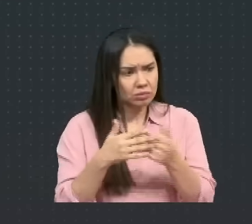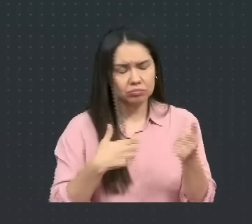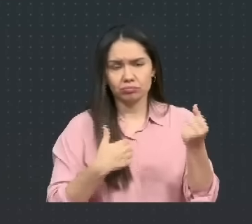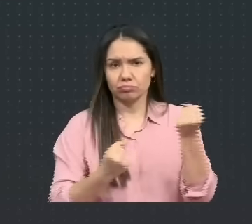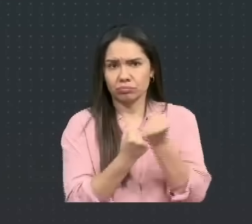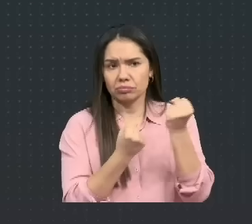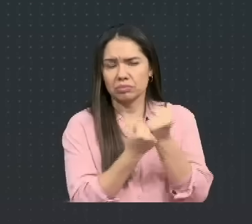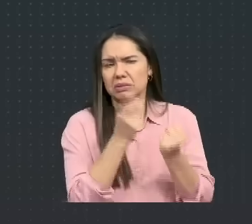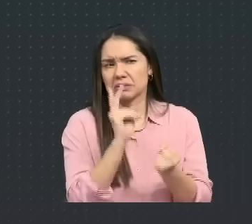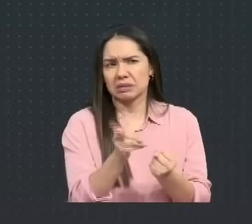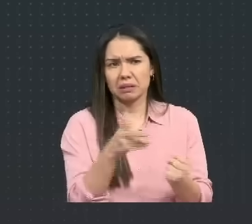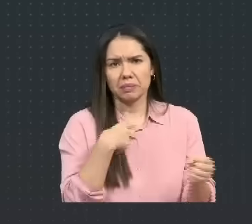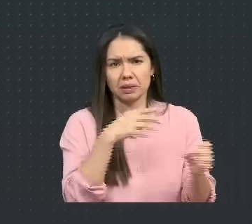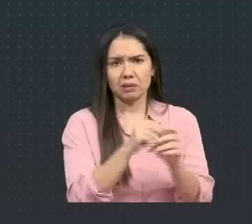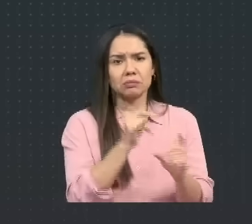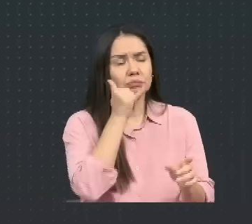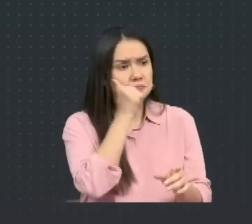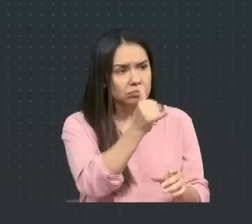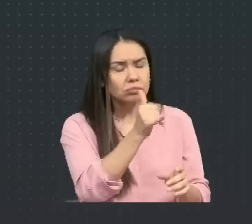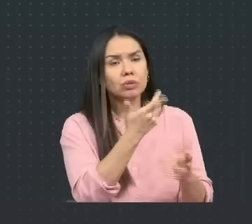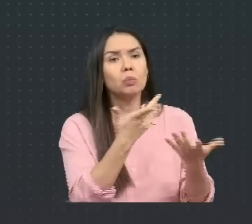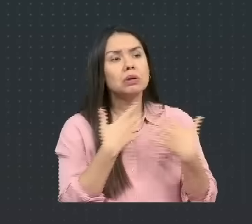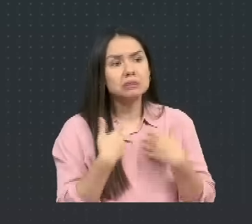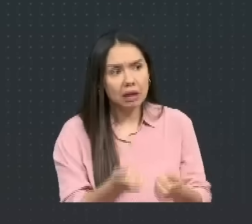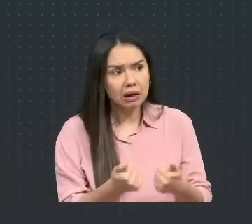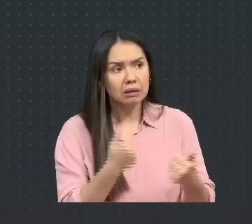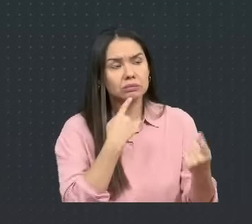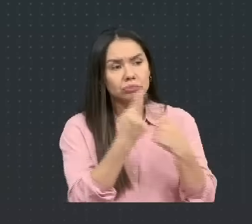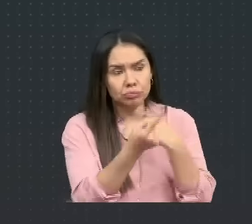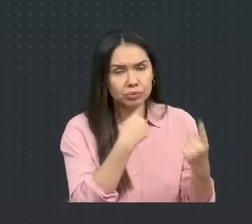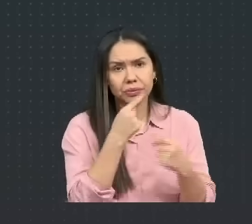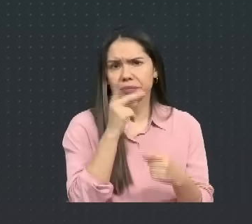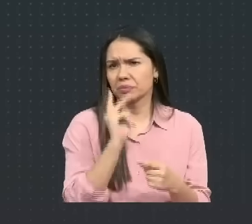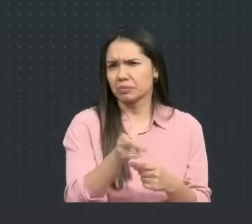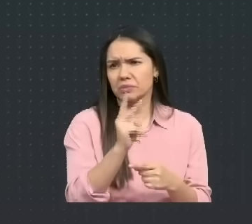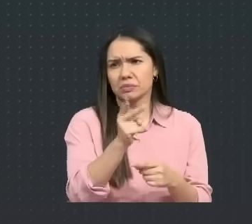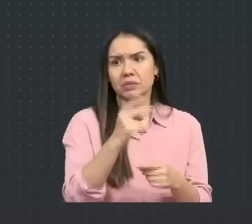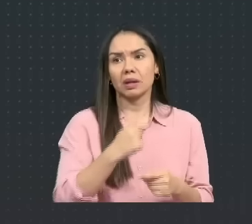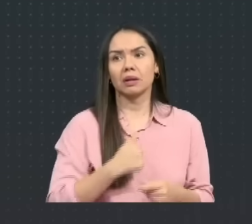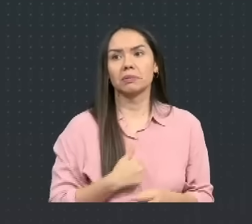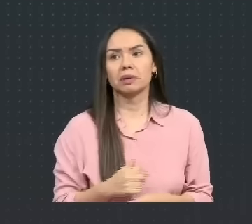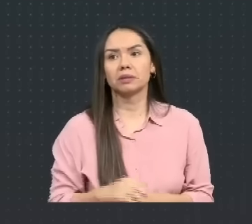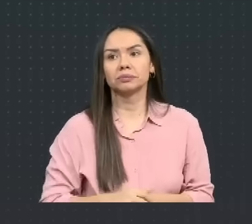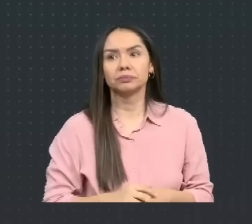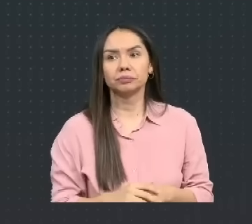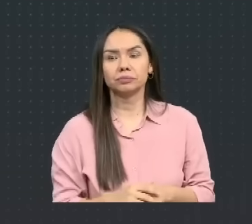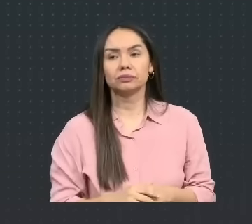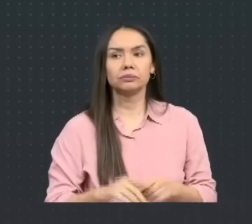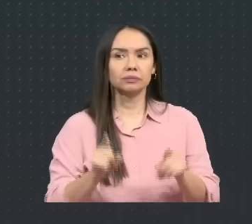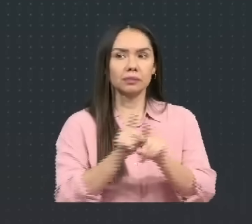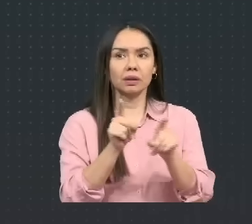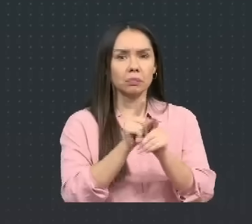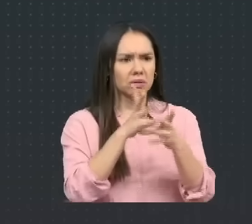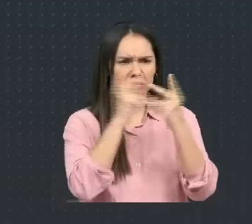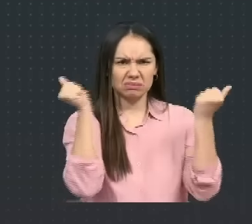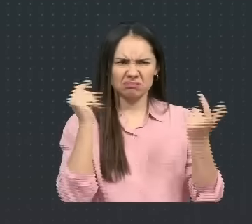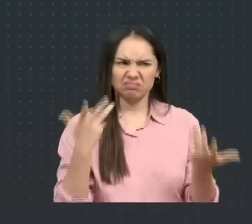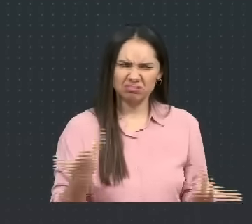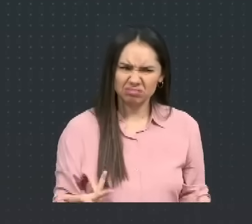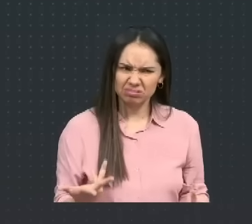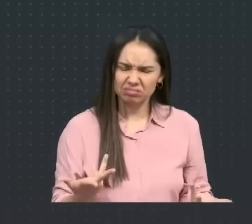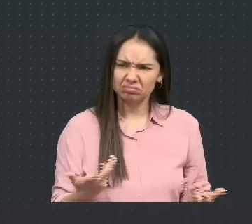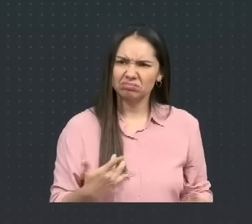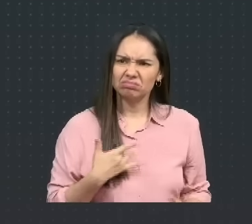y siempre lo llamaba. Hasta incluso hasta cuando se desapareció y